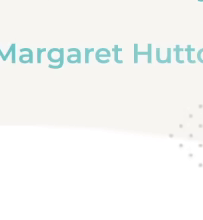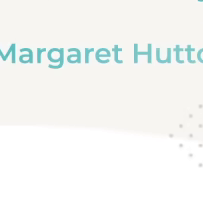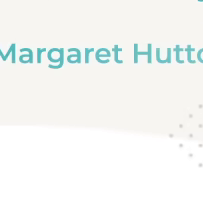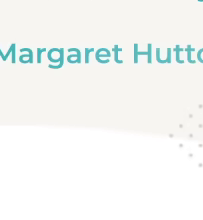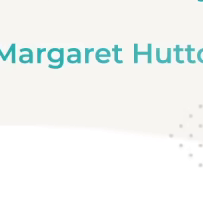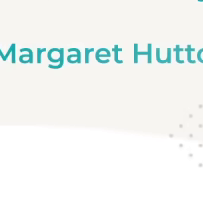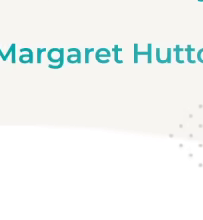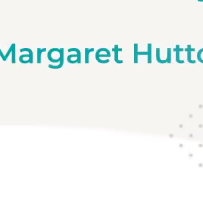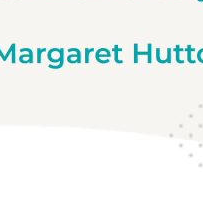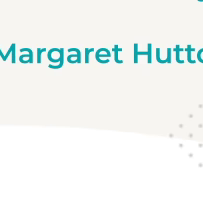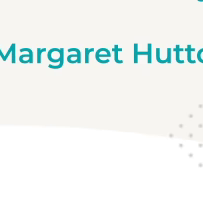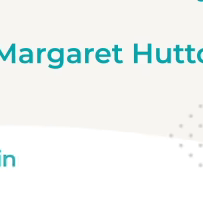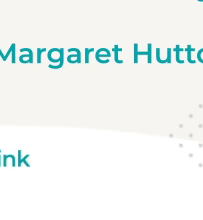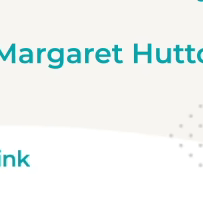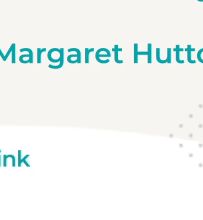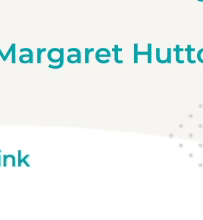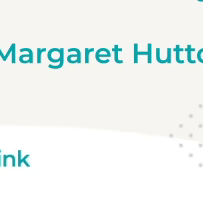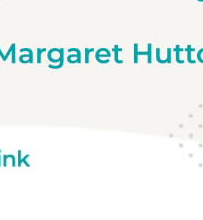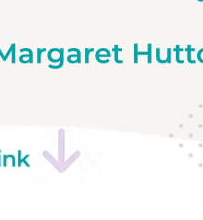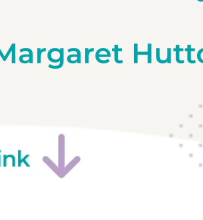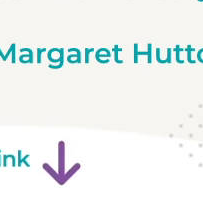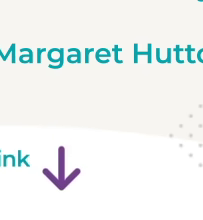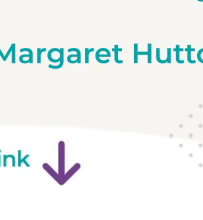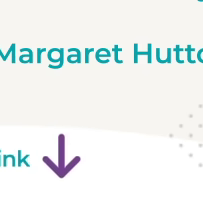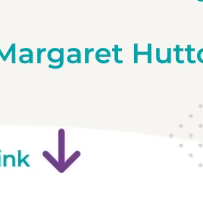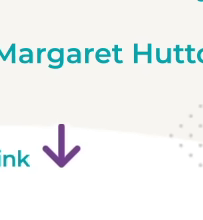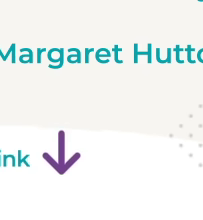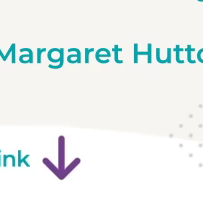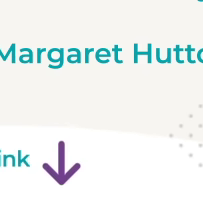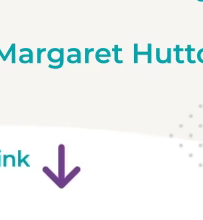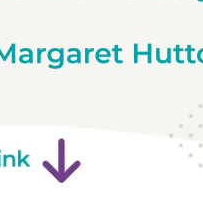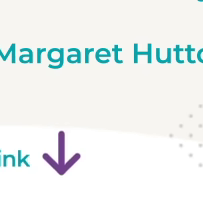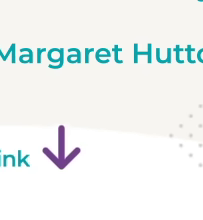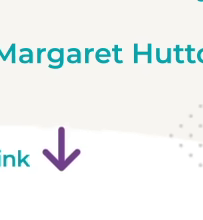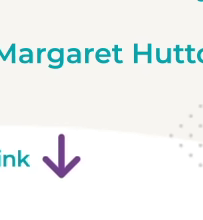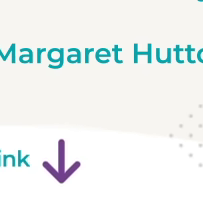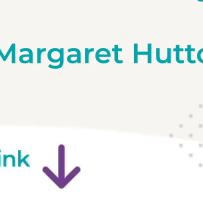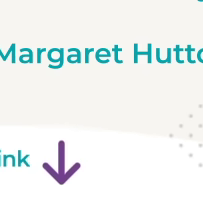Para ver este video, encuentre el link aquí abajo en la descripción.